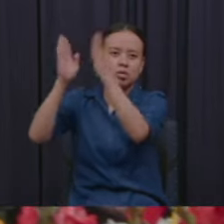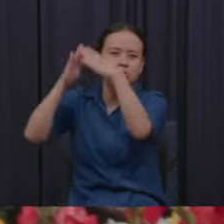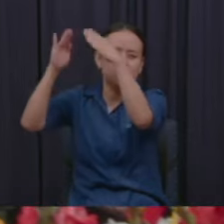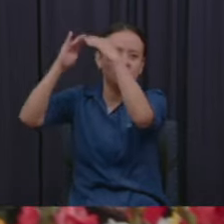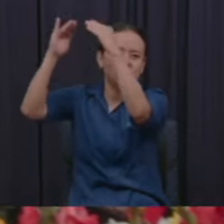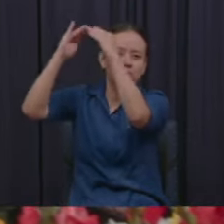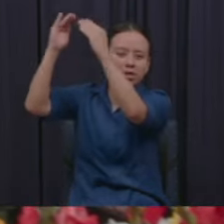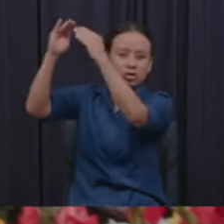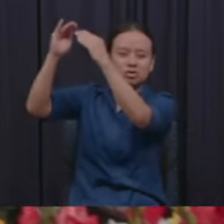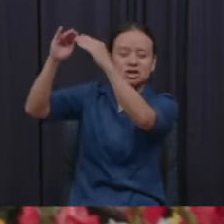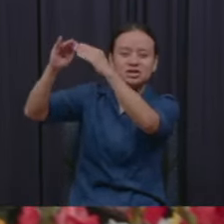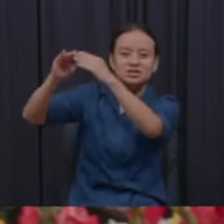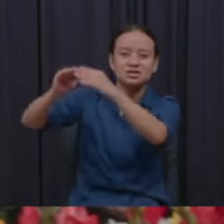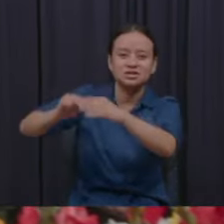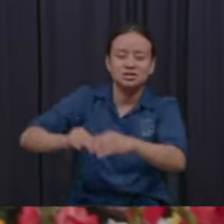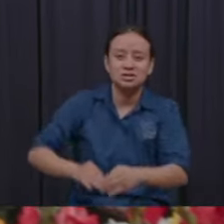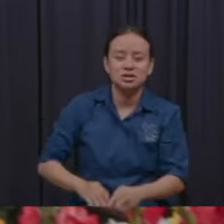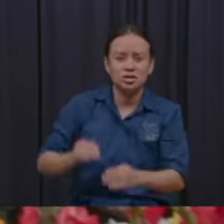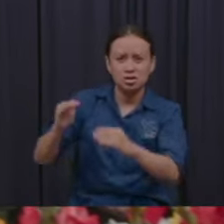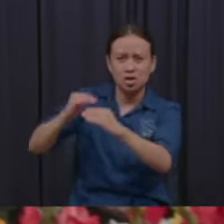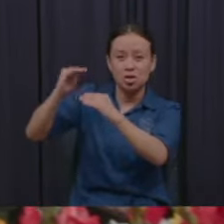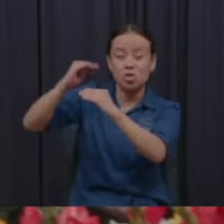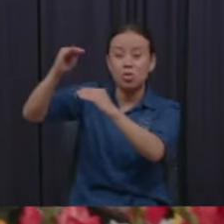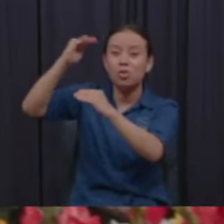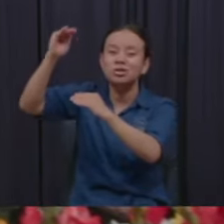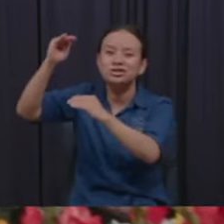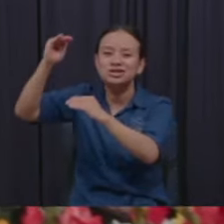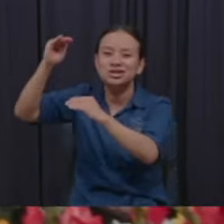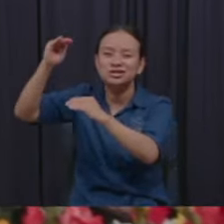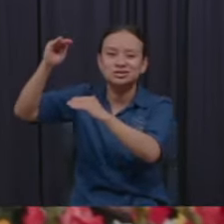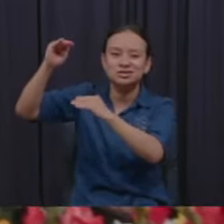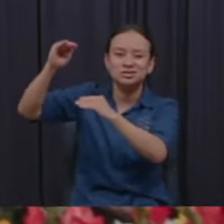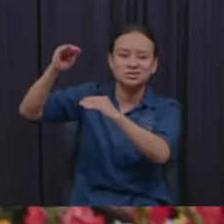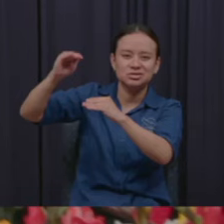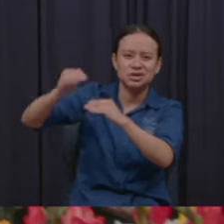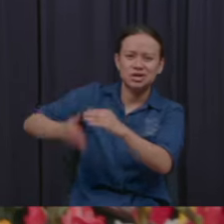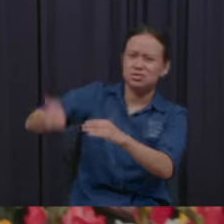héroe indígena. En Ecuador sería de Rumiñahui.